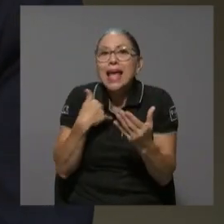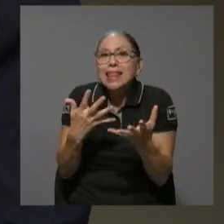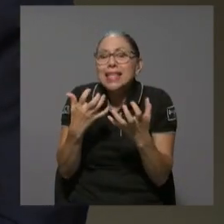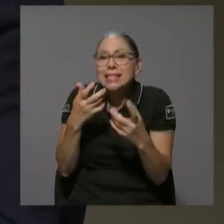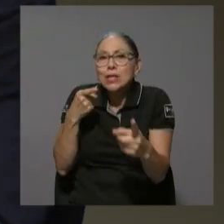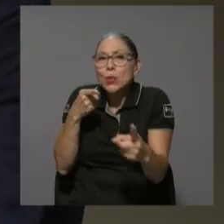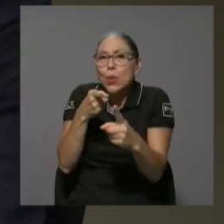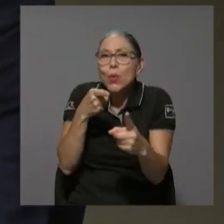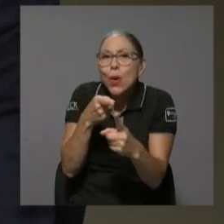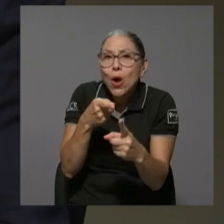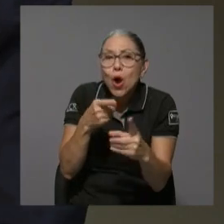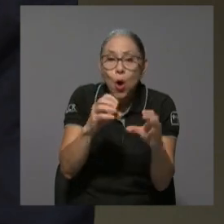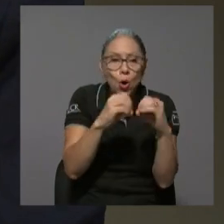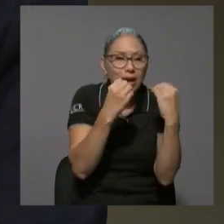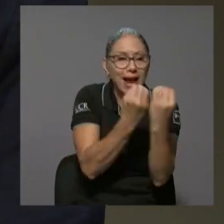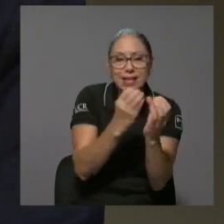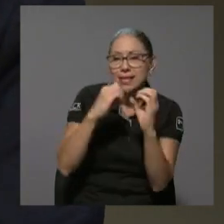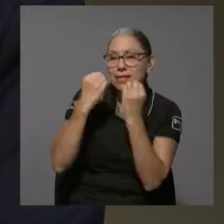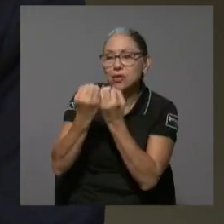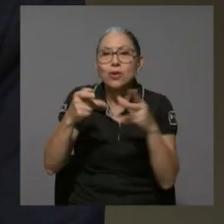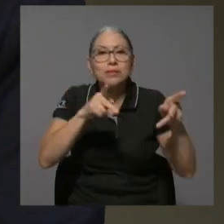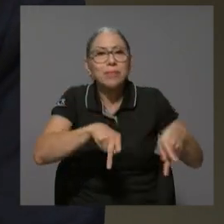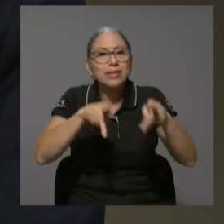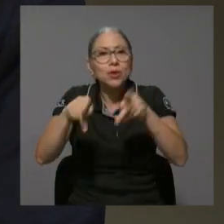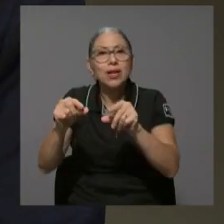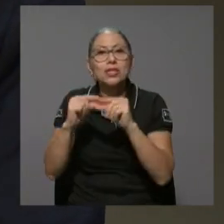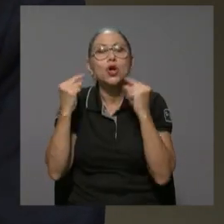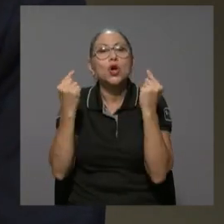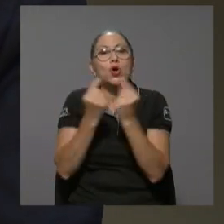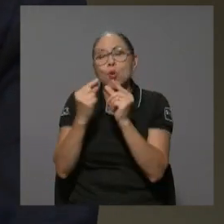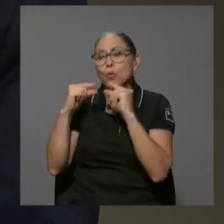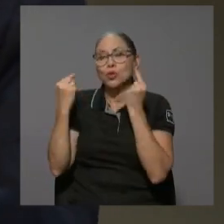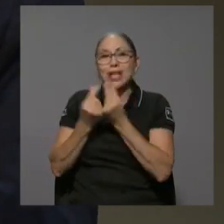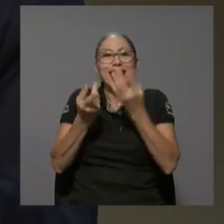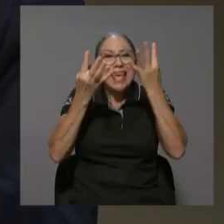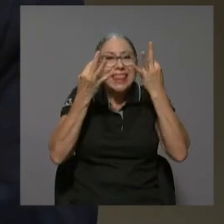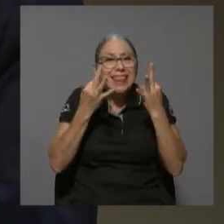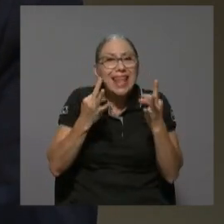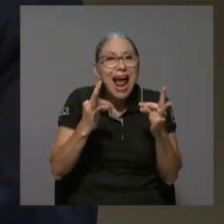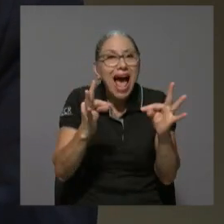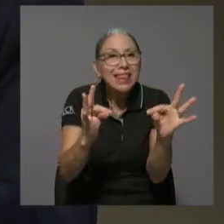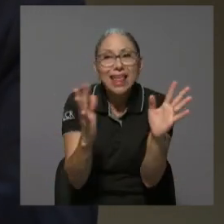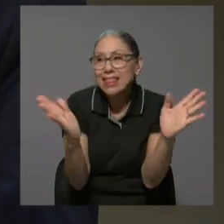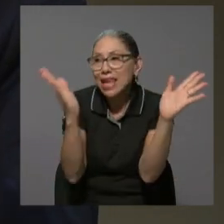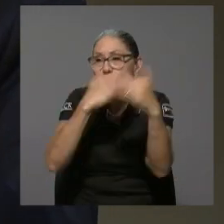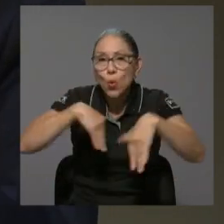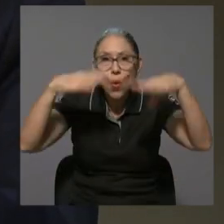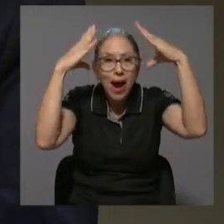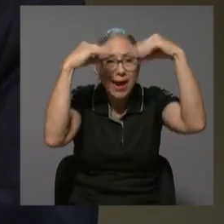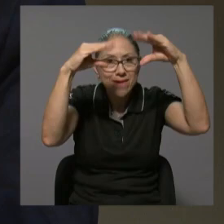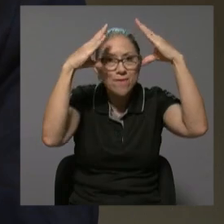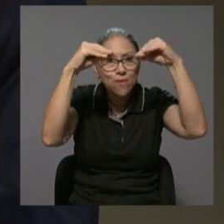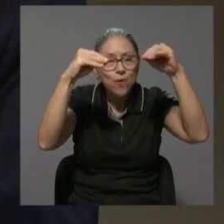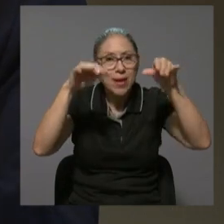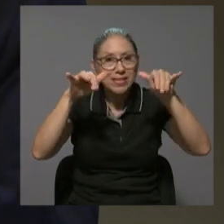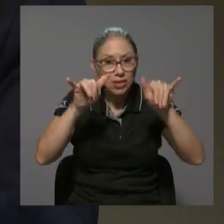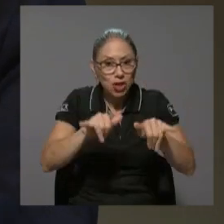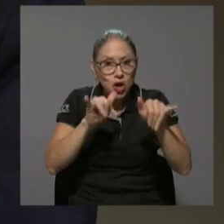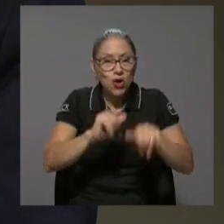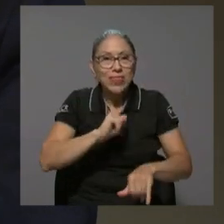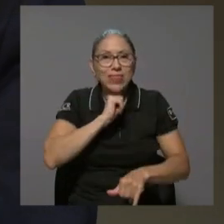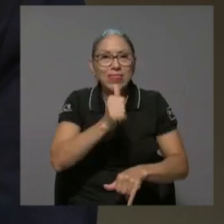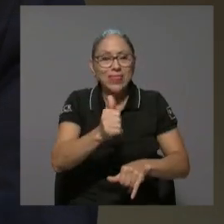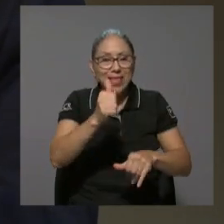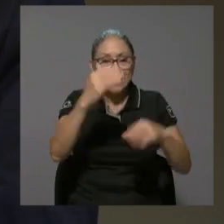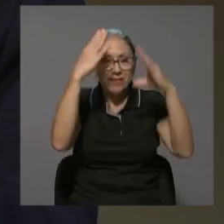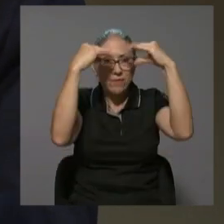que deliberadamente tratan de activar la desinformación, y entonces en lo que caemos es en un